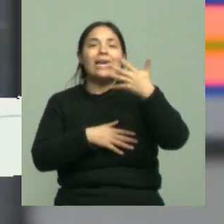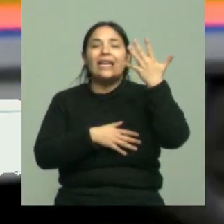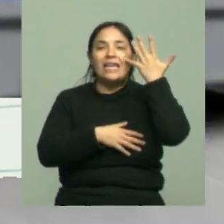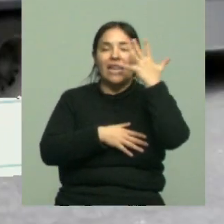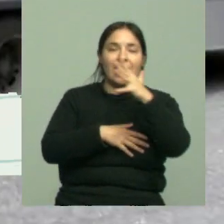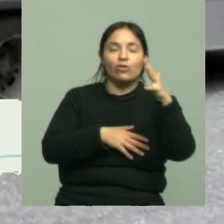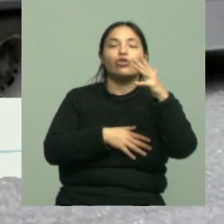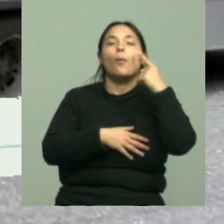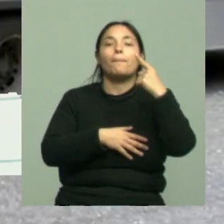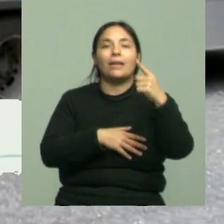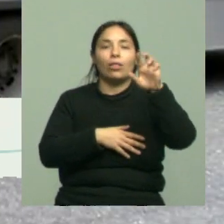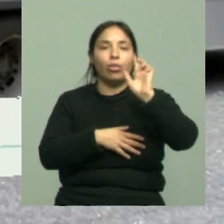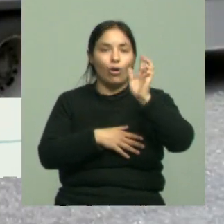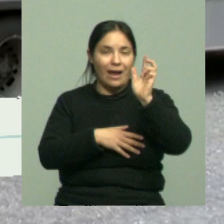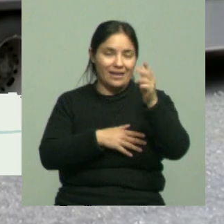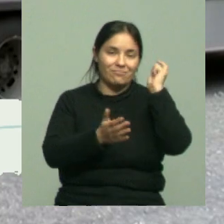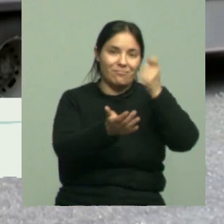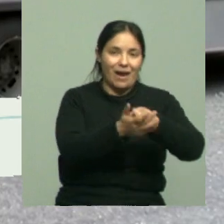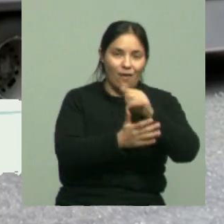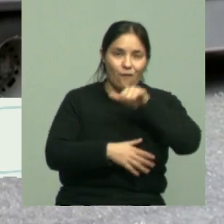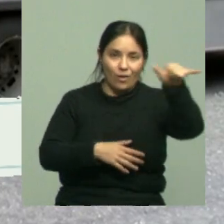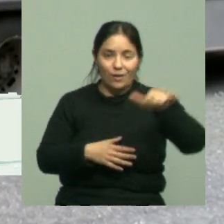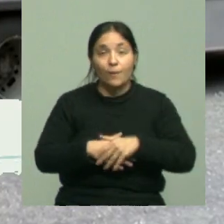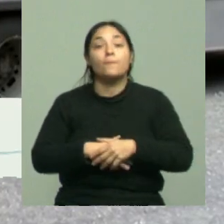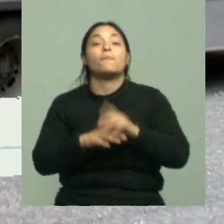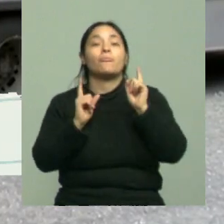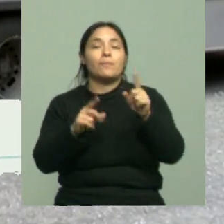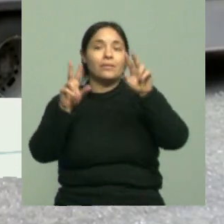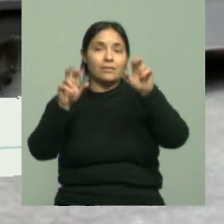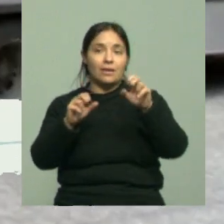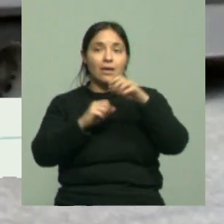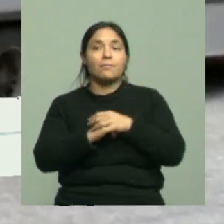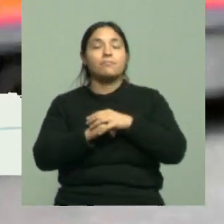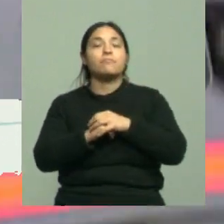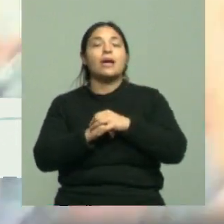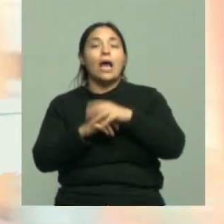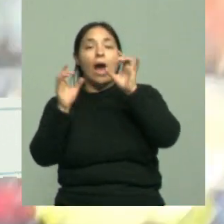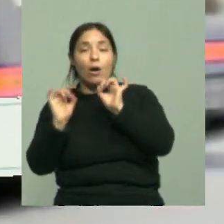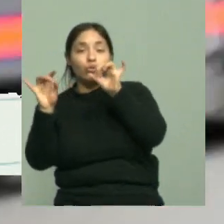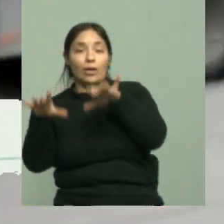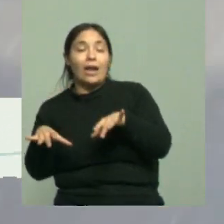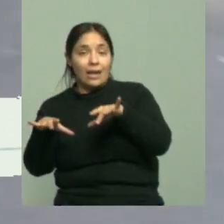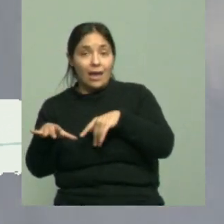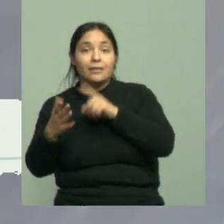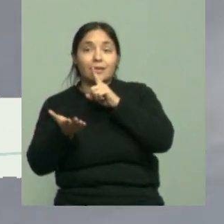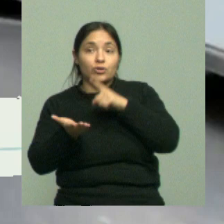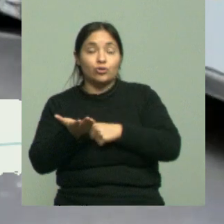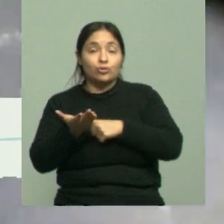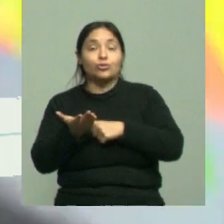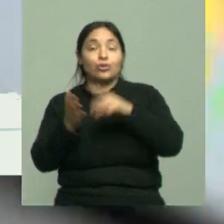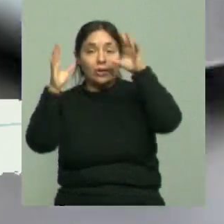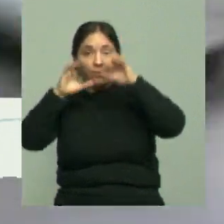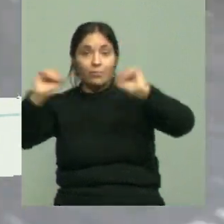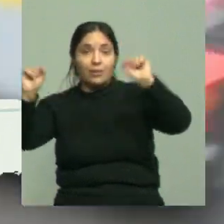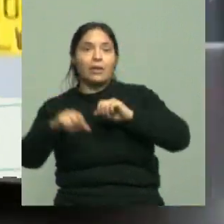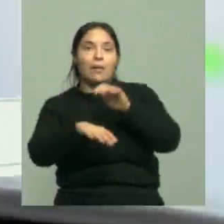algunas colectas justamente porque es una política diplomática australiana, de que en estos casos el que se hace cargo es la